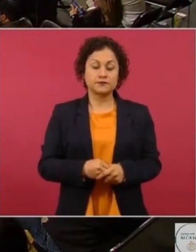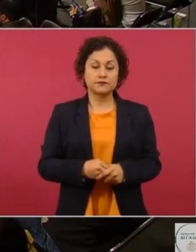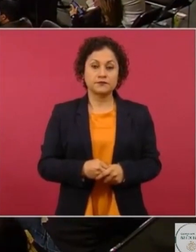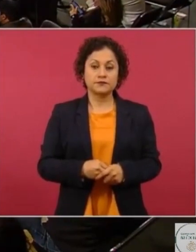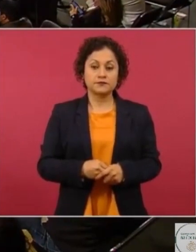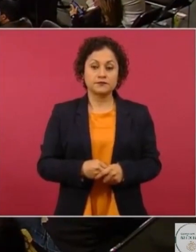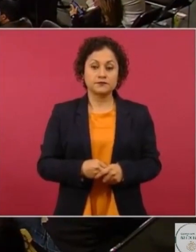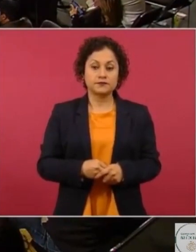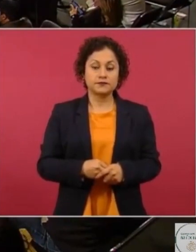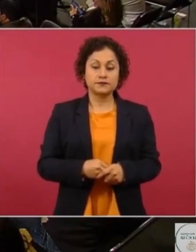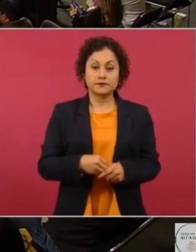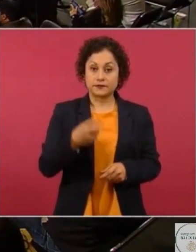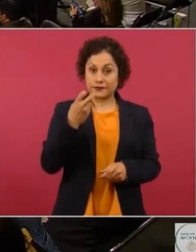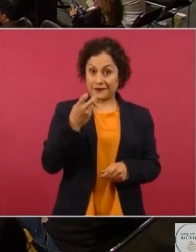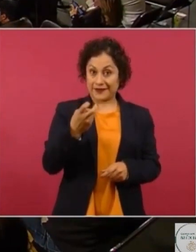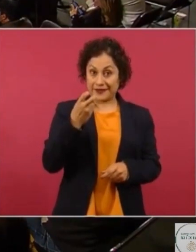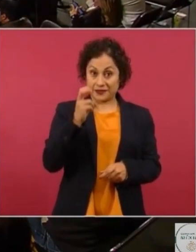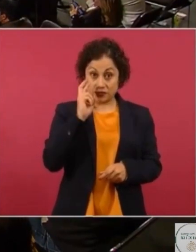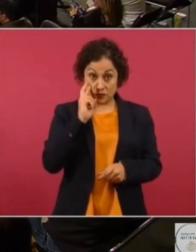Esto es muy importante,